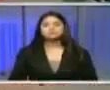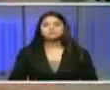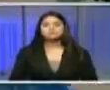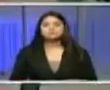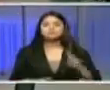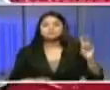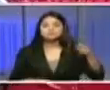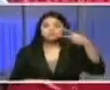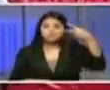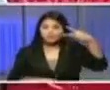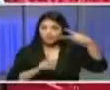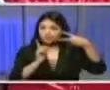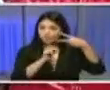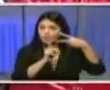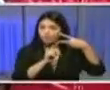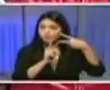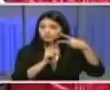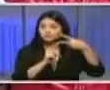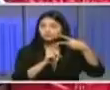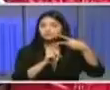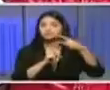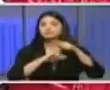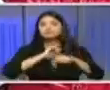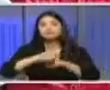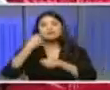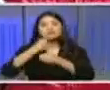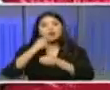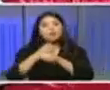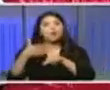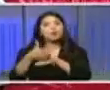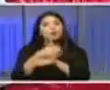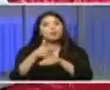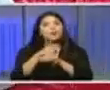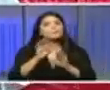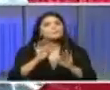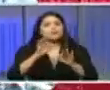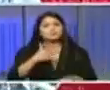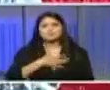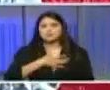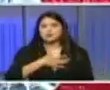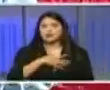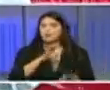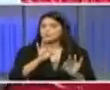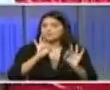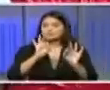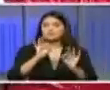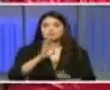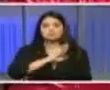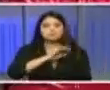Dos, dirigir la acción de gobierno, es exclusividad mía.